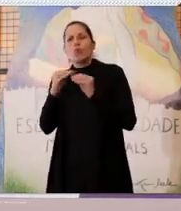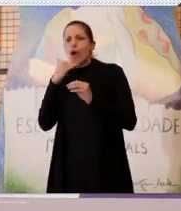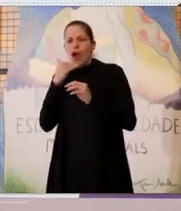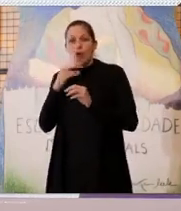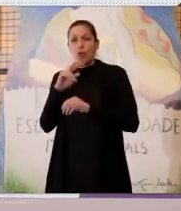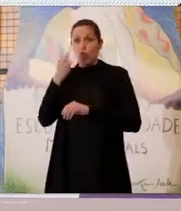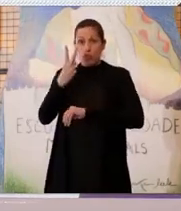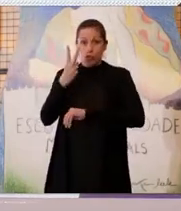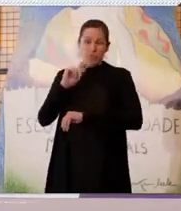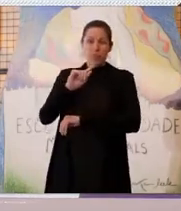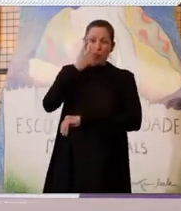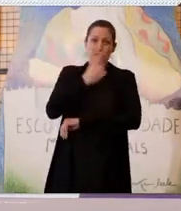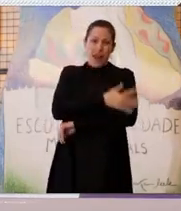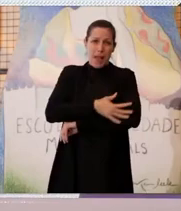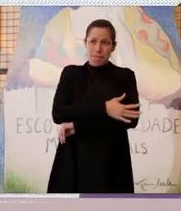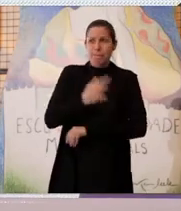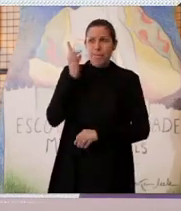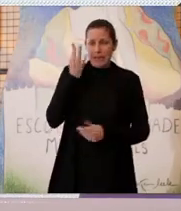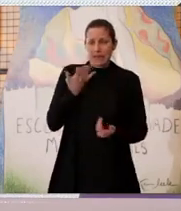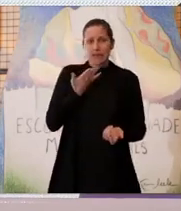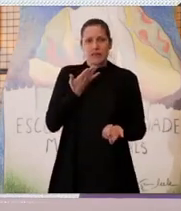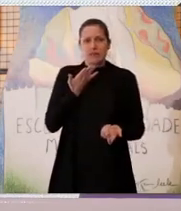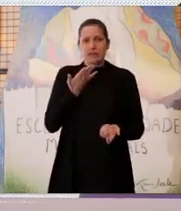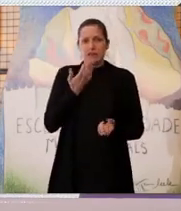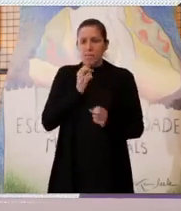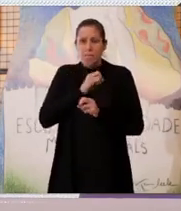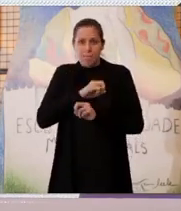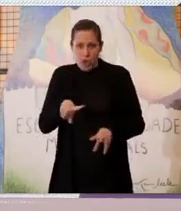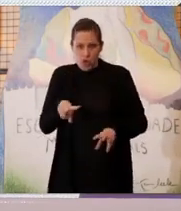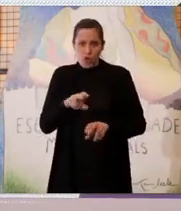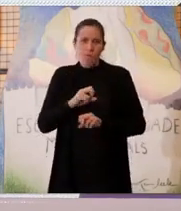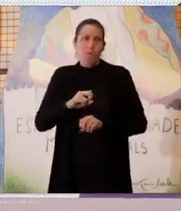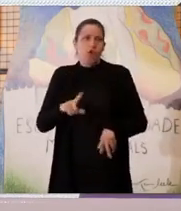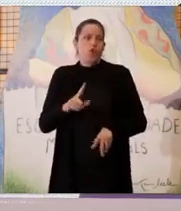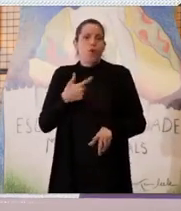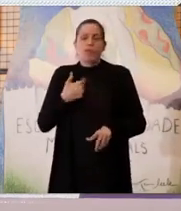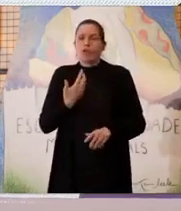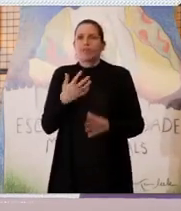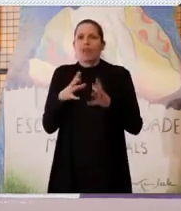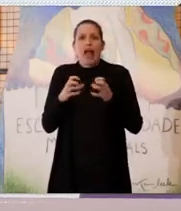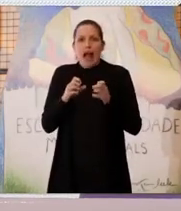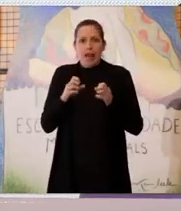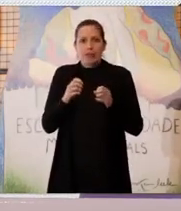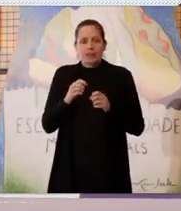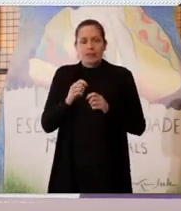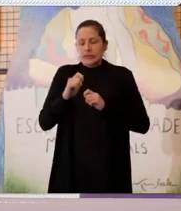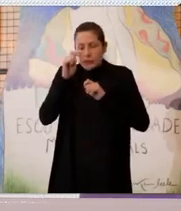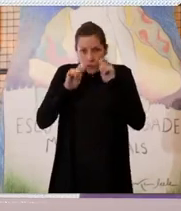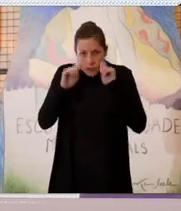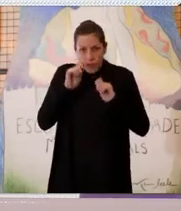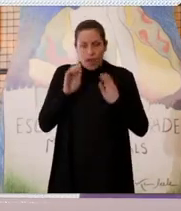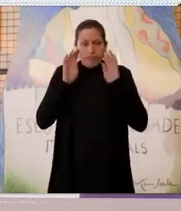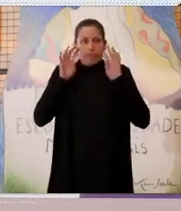ministras o sea yo eso no es eso no es lo peor que te puede pasar pero es que yo me hubiera puesto a llorar en ese momento no porque claro